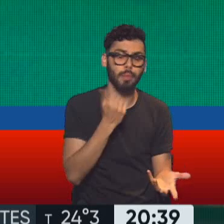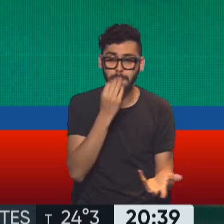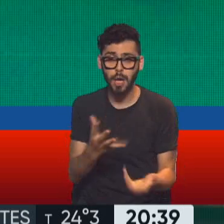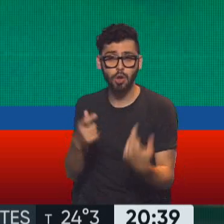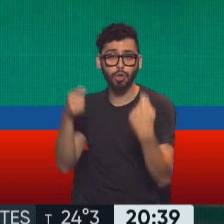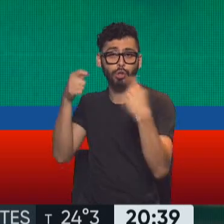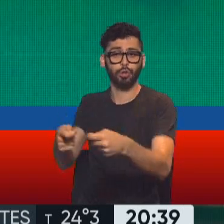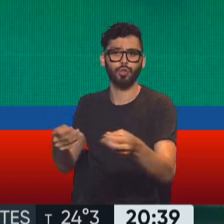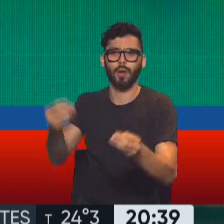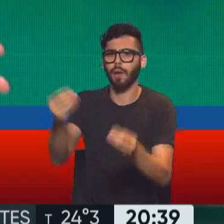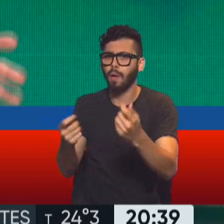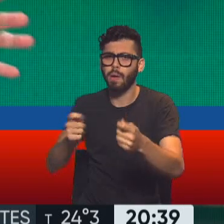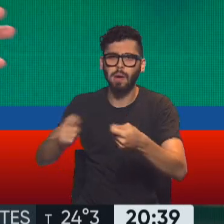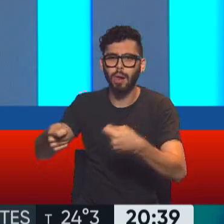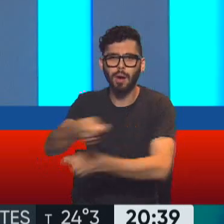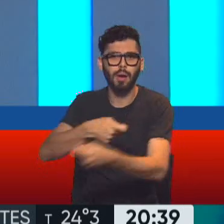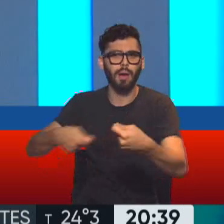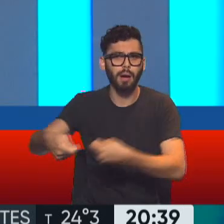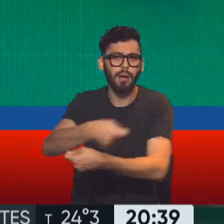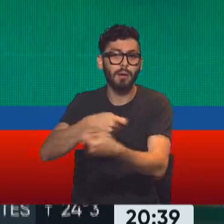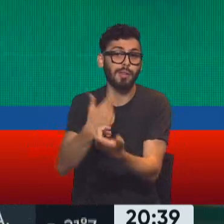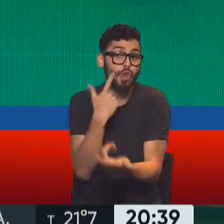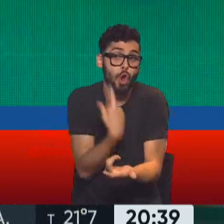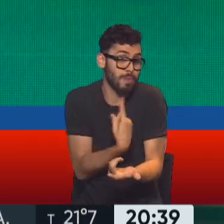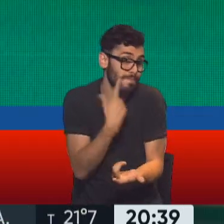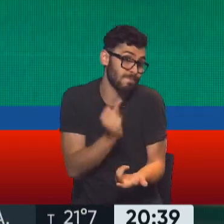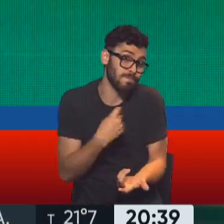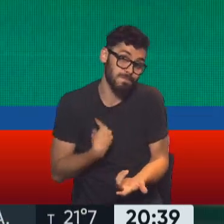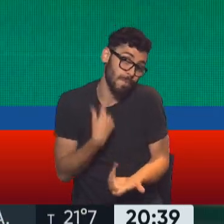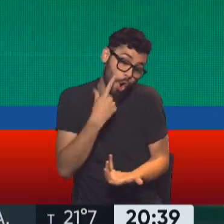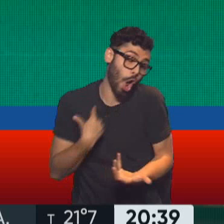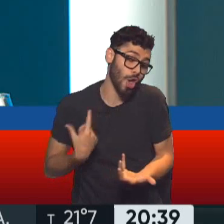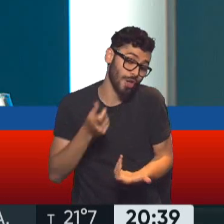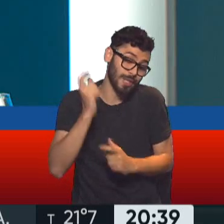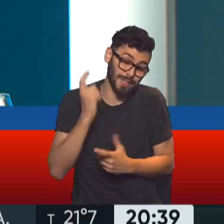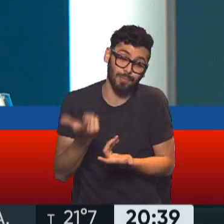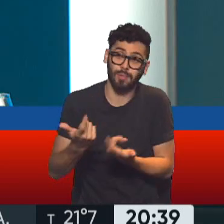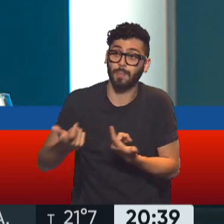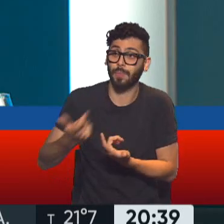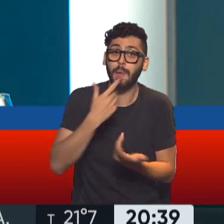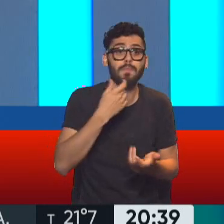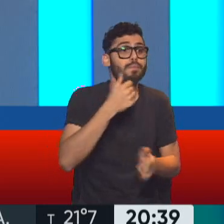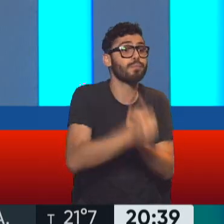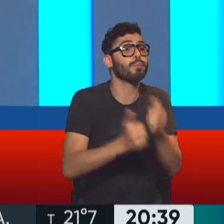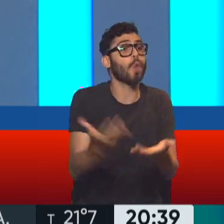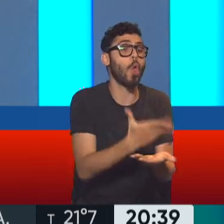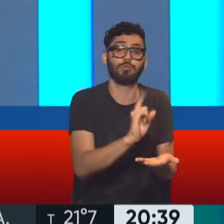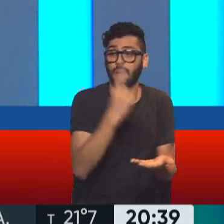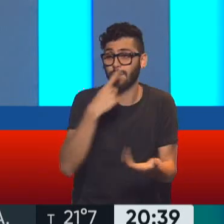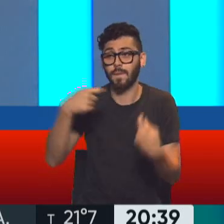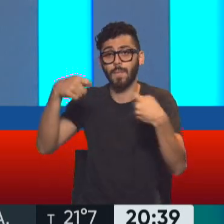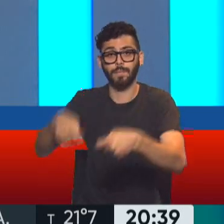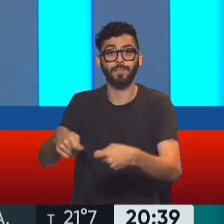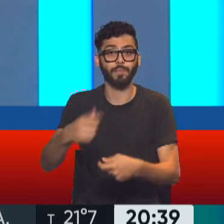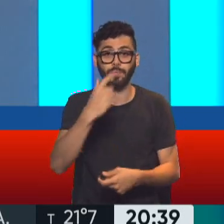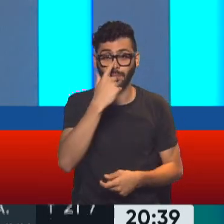fácil apostar a esas Claro. bicicletas financieras Claro. que nosotros conocimos muy bien, Claro. ¿no? Claro. Que a la producción. Mucho más justamente. fácil. Para Yo si los hubiera un tipos impuesto dicen- alto, un Claro. impuesto